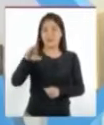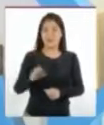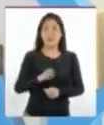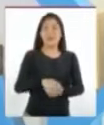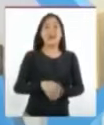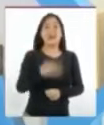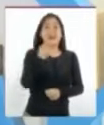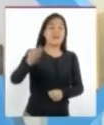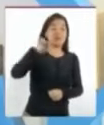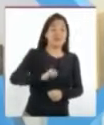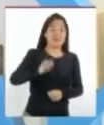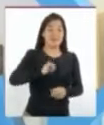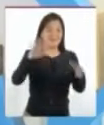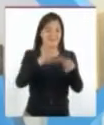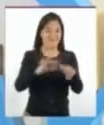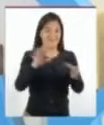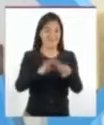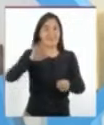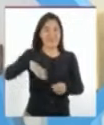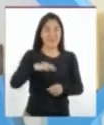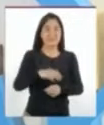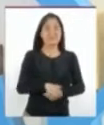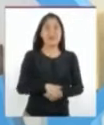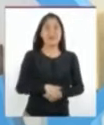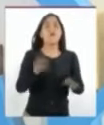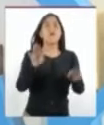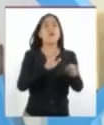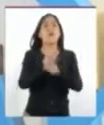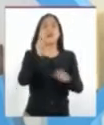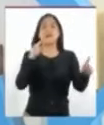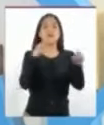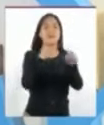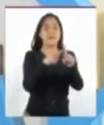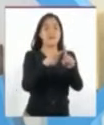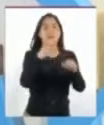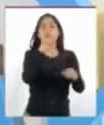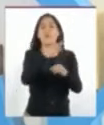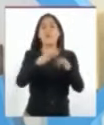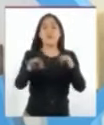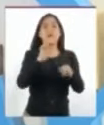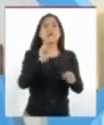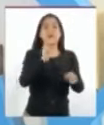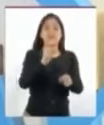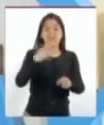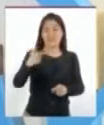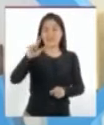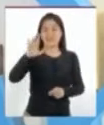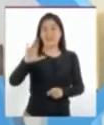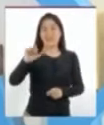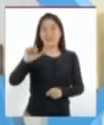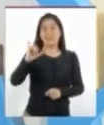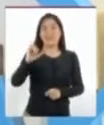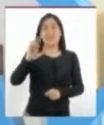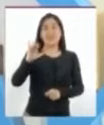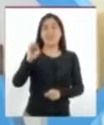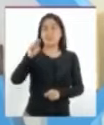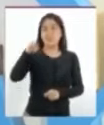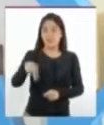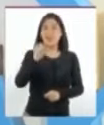la prehistoria que acabo de mencionarles corresponde a la última fase de las glaciaciones que sufrió la